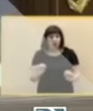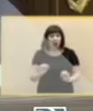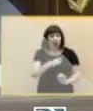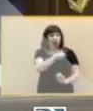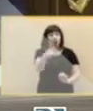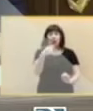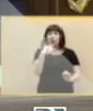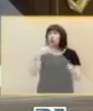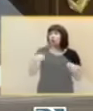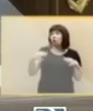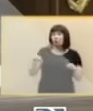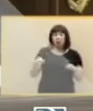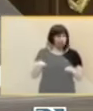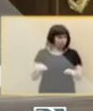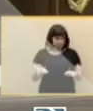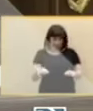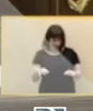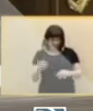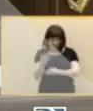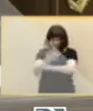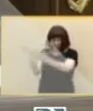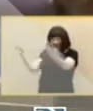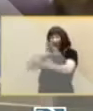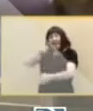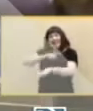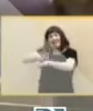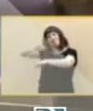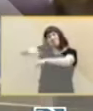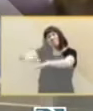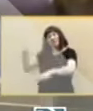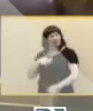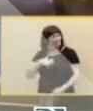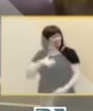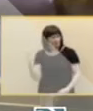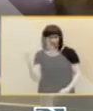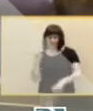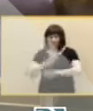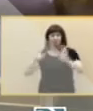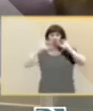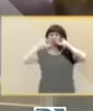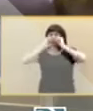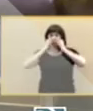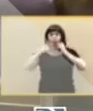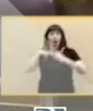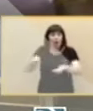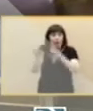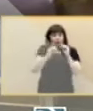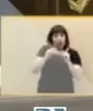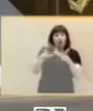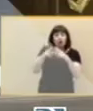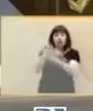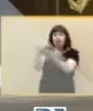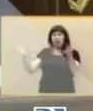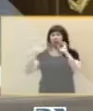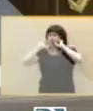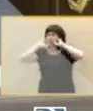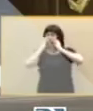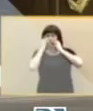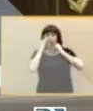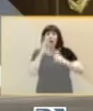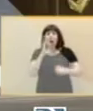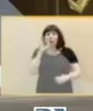Federico, además hay un problema, que el señor Rajoy no ha sido condenado. Se ha metido una morcilla ahí de la credibilidad, pero no ha sido condenado. No ha sido condenado.